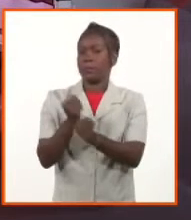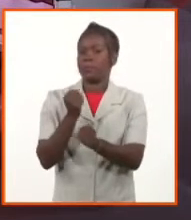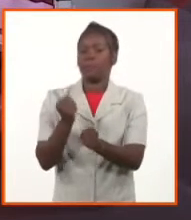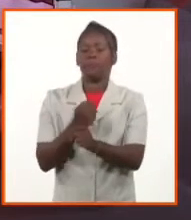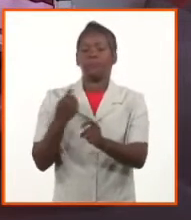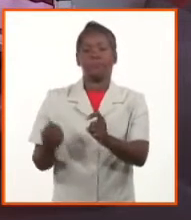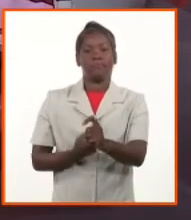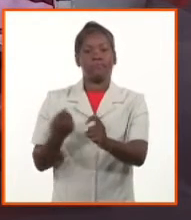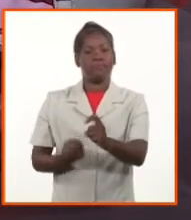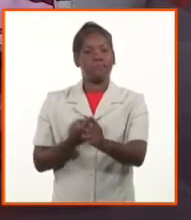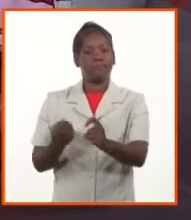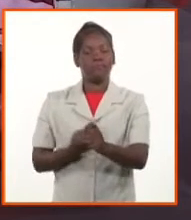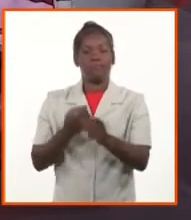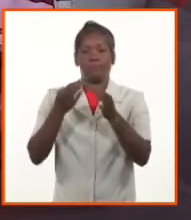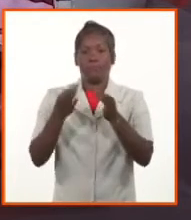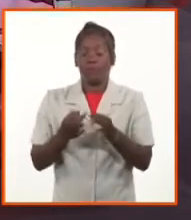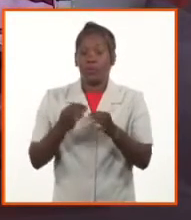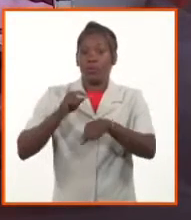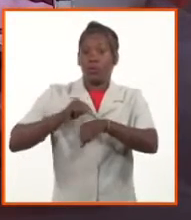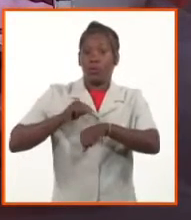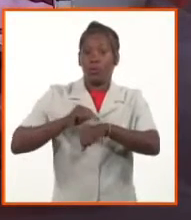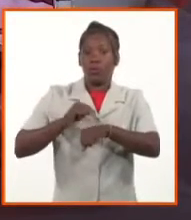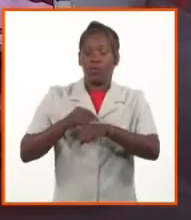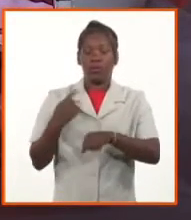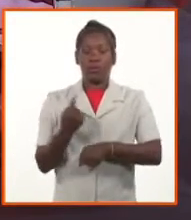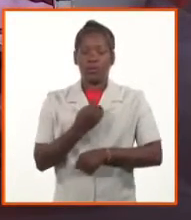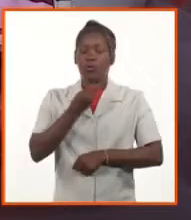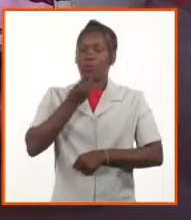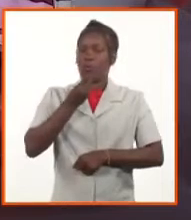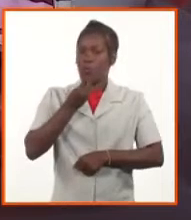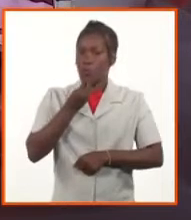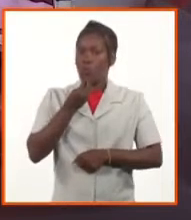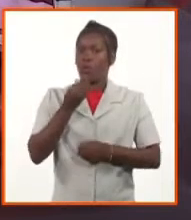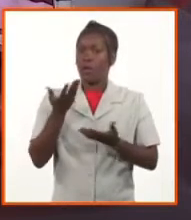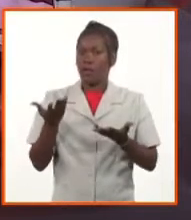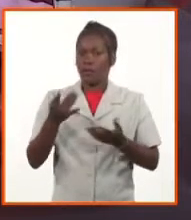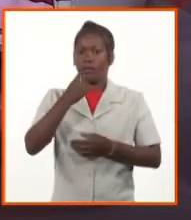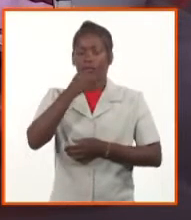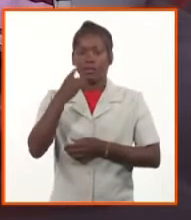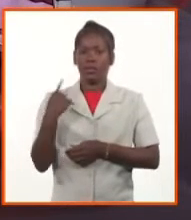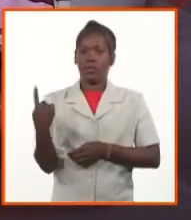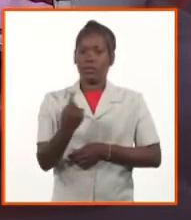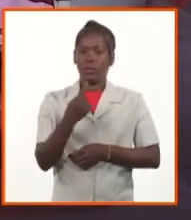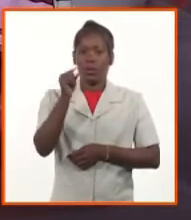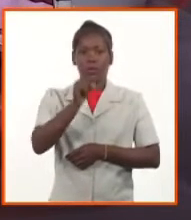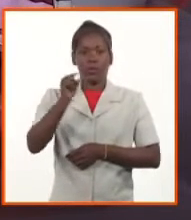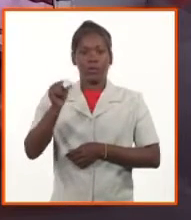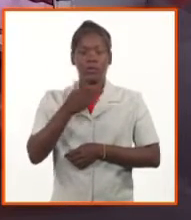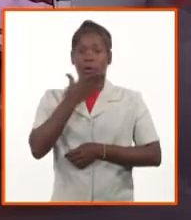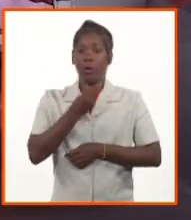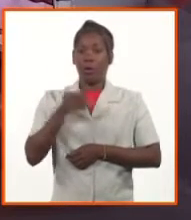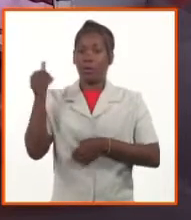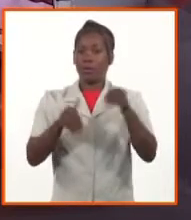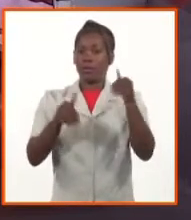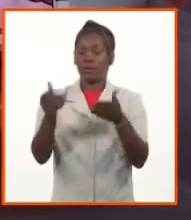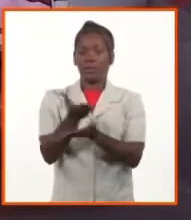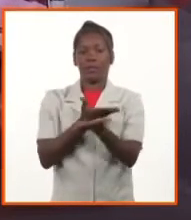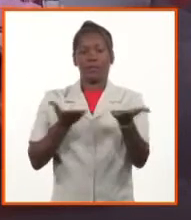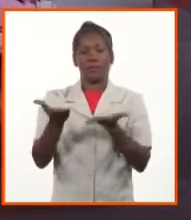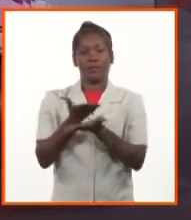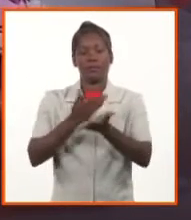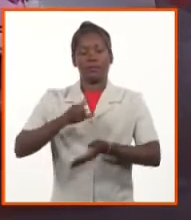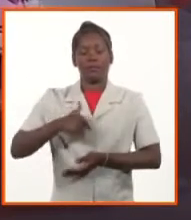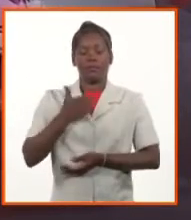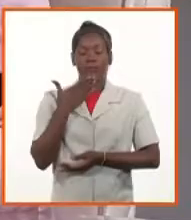que tengamos la posibilidad, sobre todo, de que nuestra juventud participe de la obra que entre todos tratamos de construir?